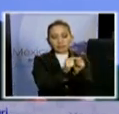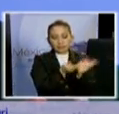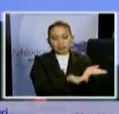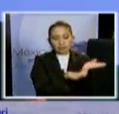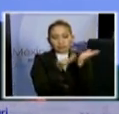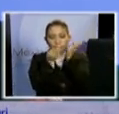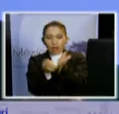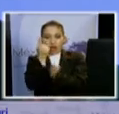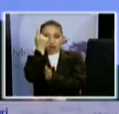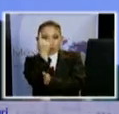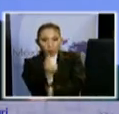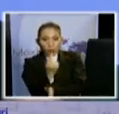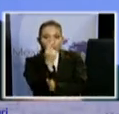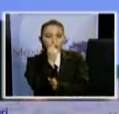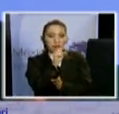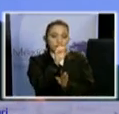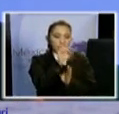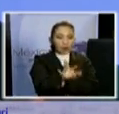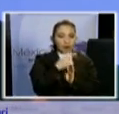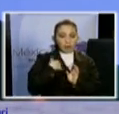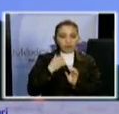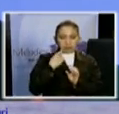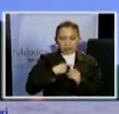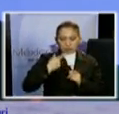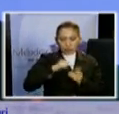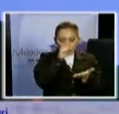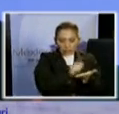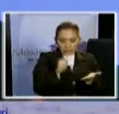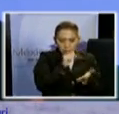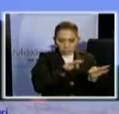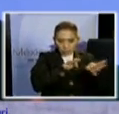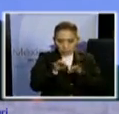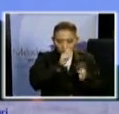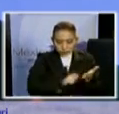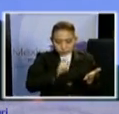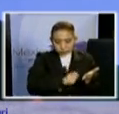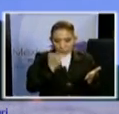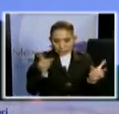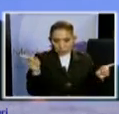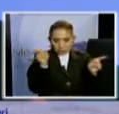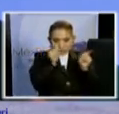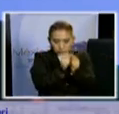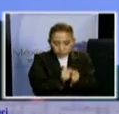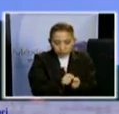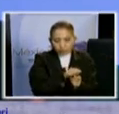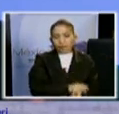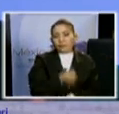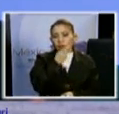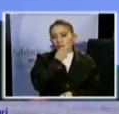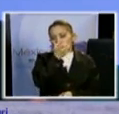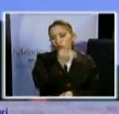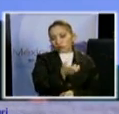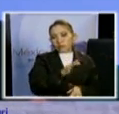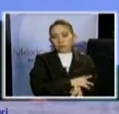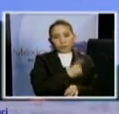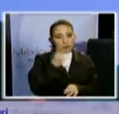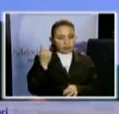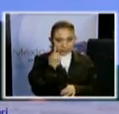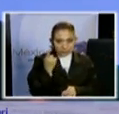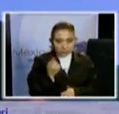cual un pequeño subset de autores estuvieron trabajando para escribir esa síntesis. Les menciono esto